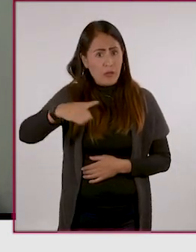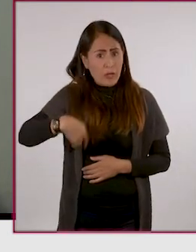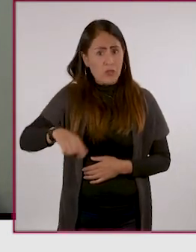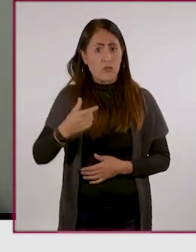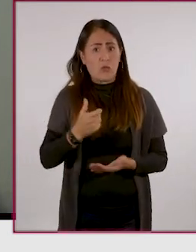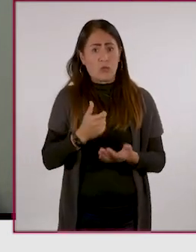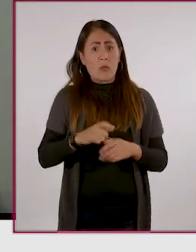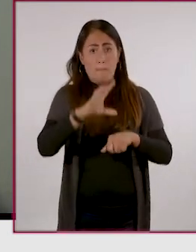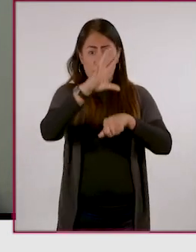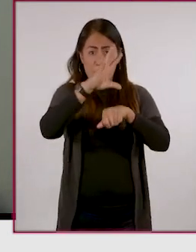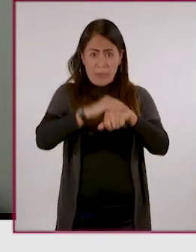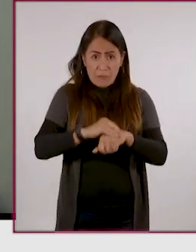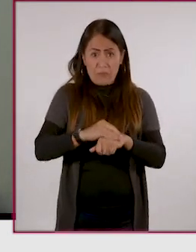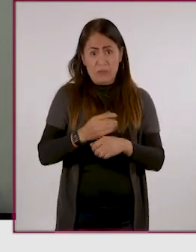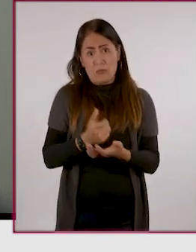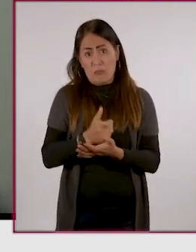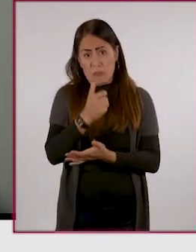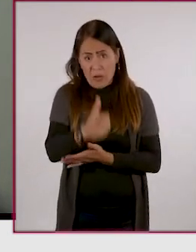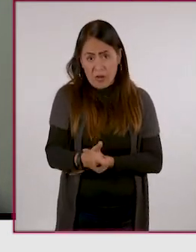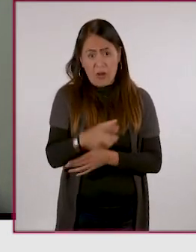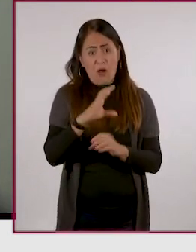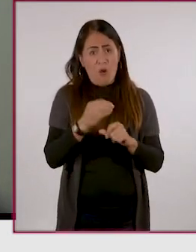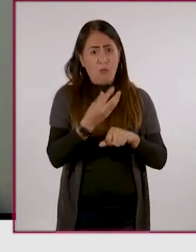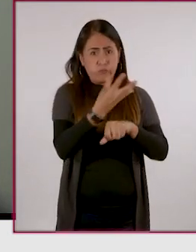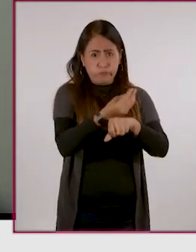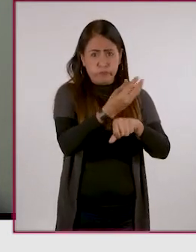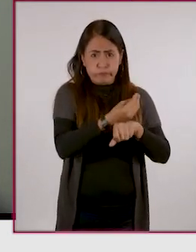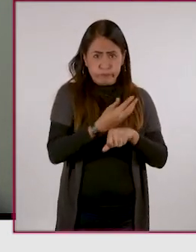ya no tendrían que pagar licencias, ¿no? Ni mantenimientos. O